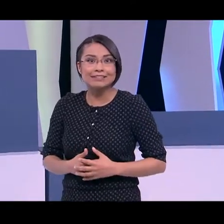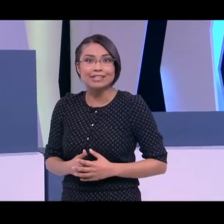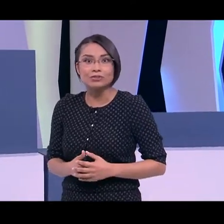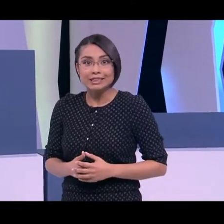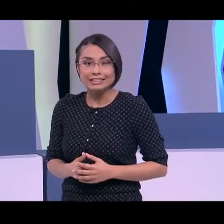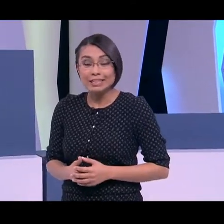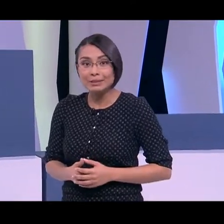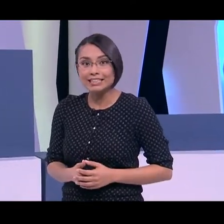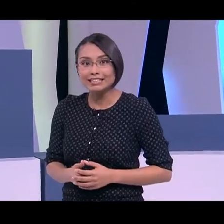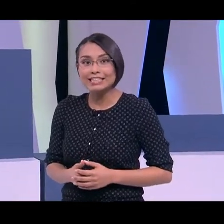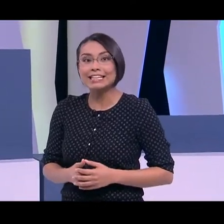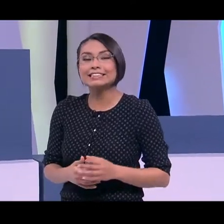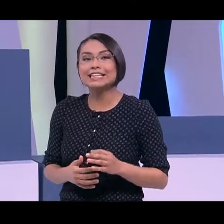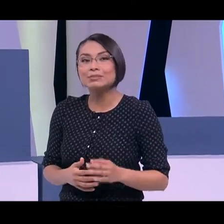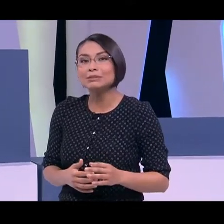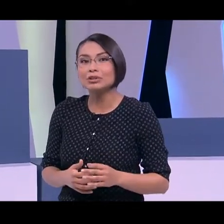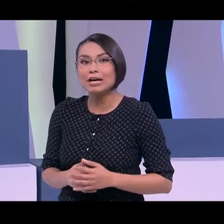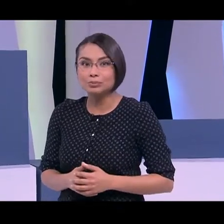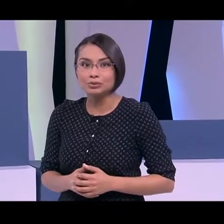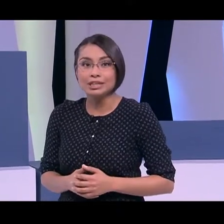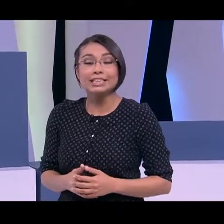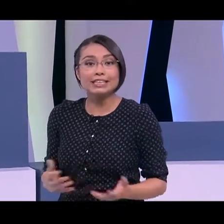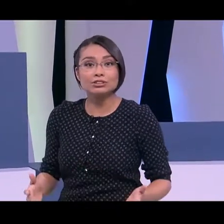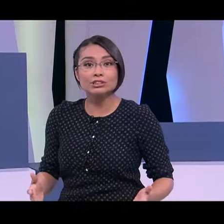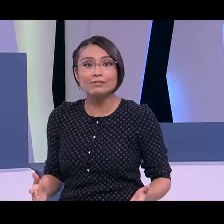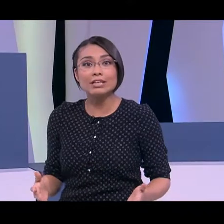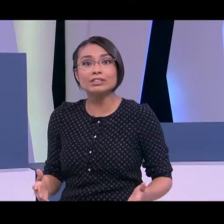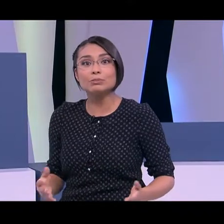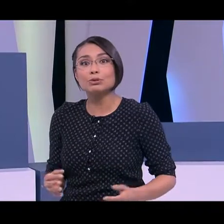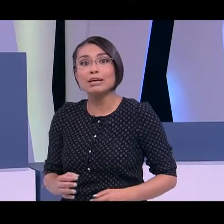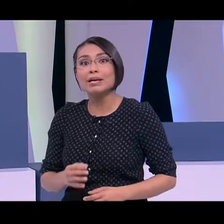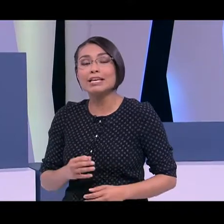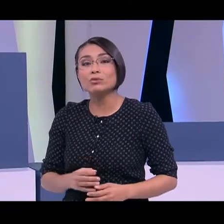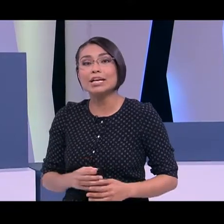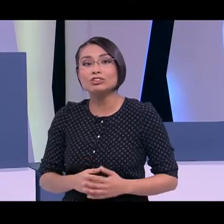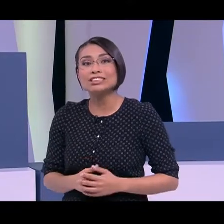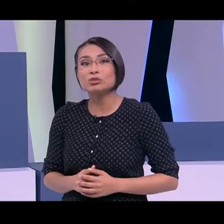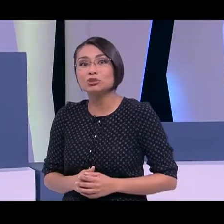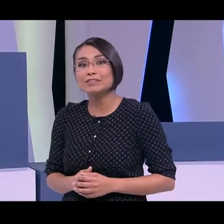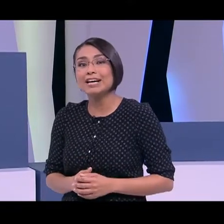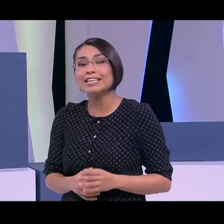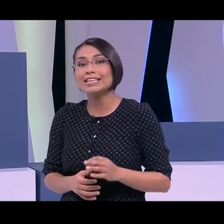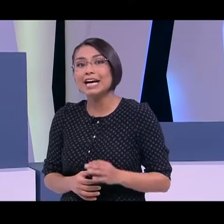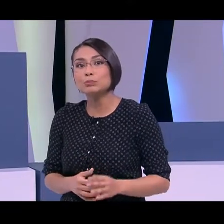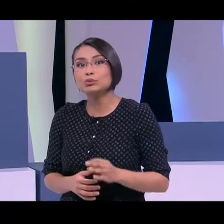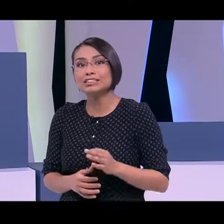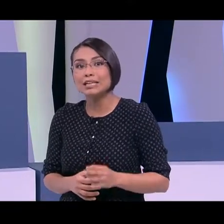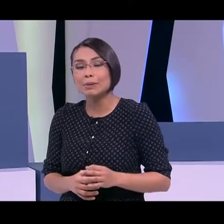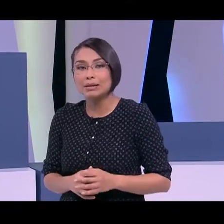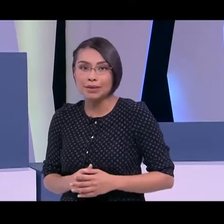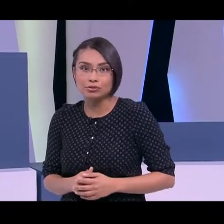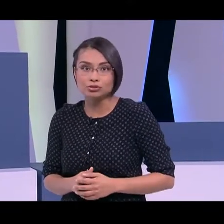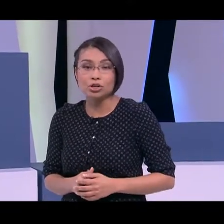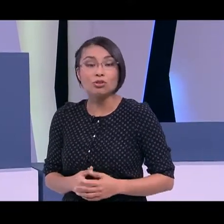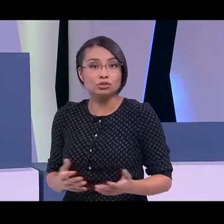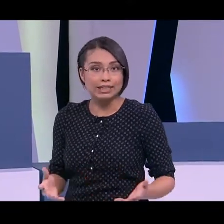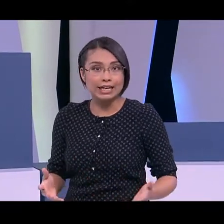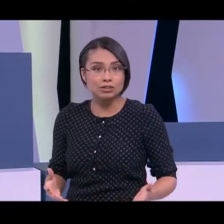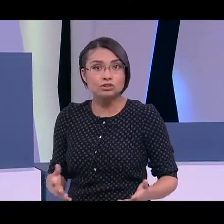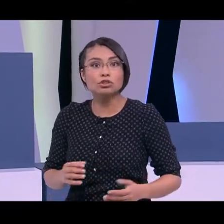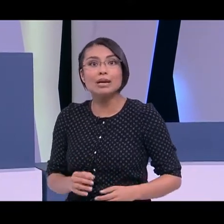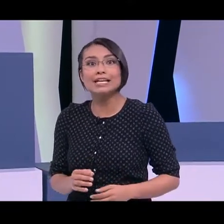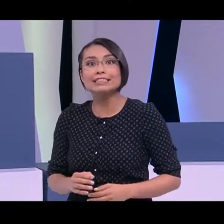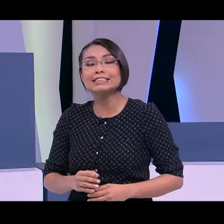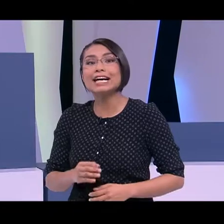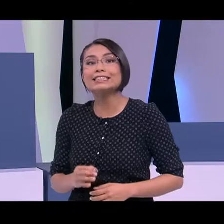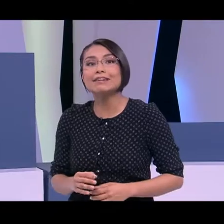Karina Acevedo, intérprete de señas del mismo campus, quienes nos hablaron del programa de educación inclusiva del Campus Iztapalapa 2, donde